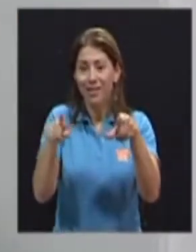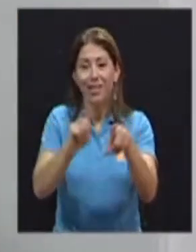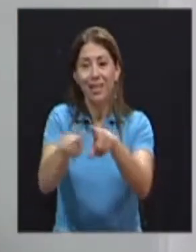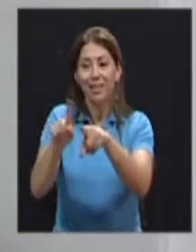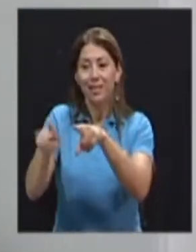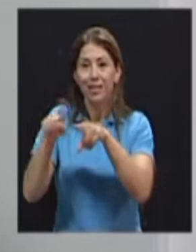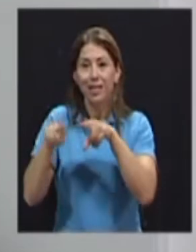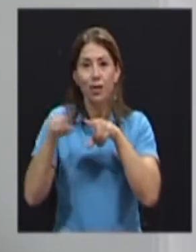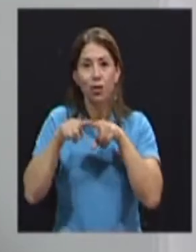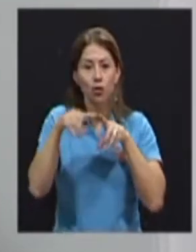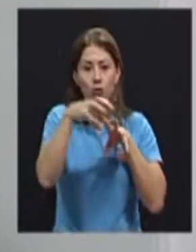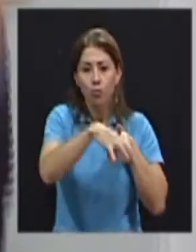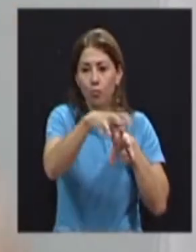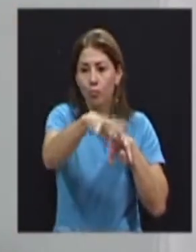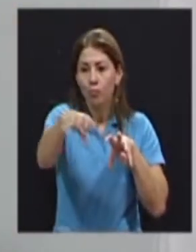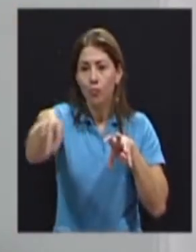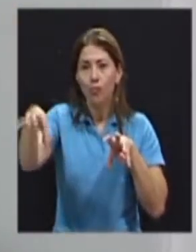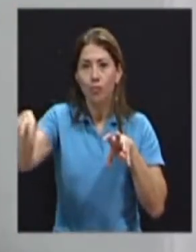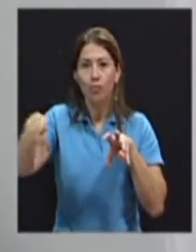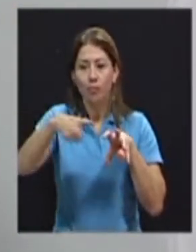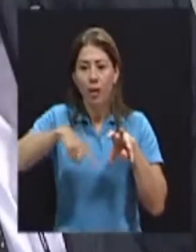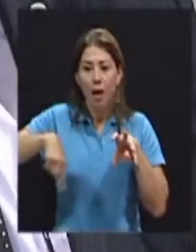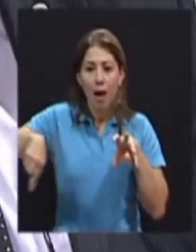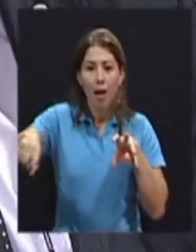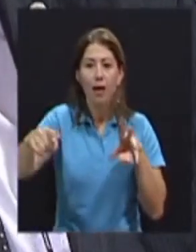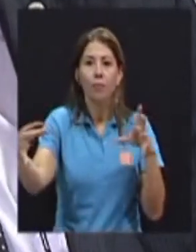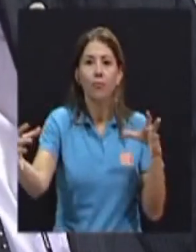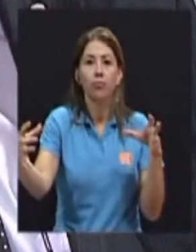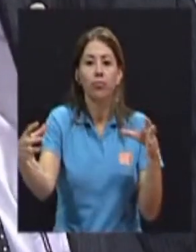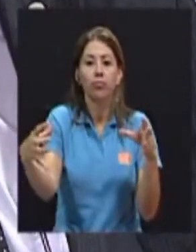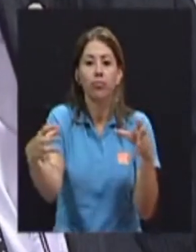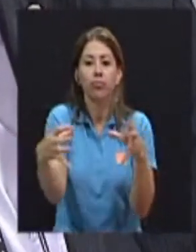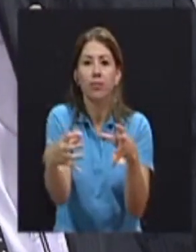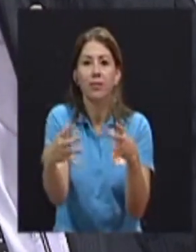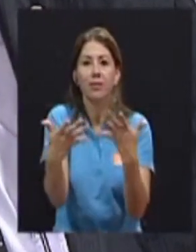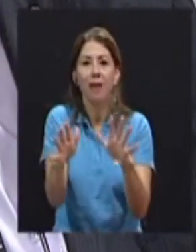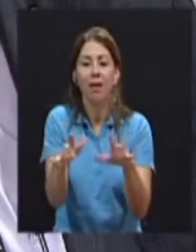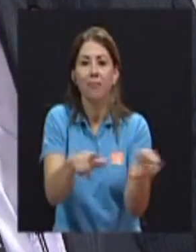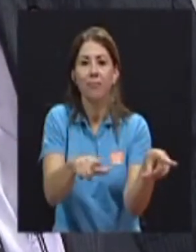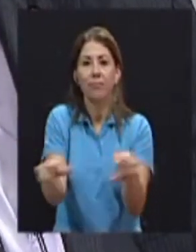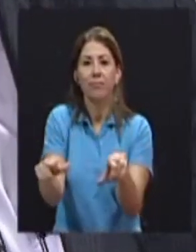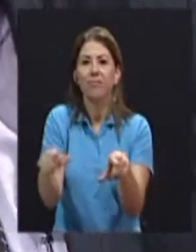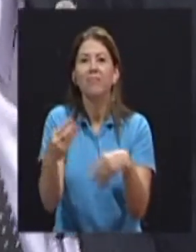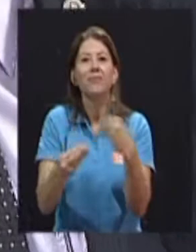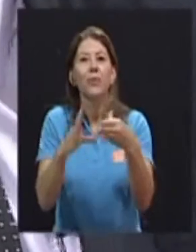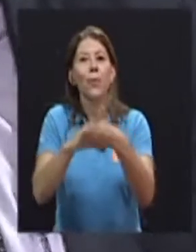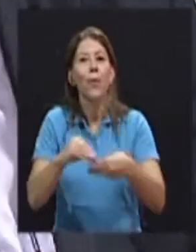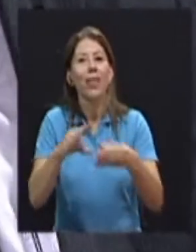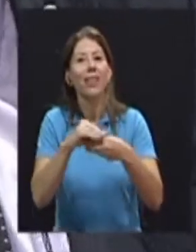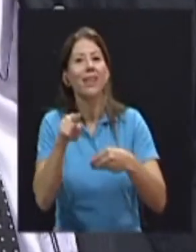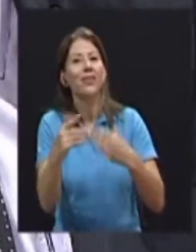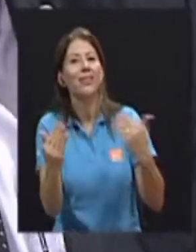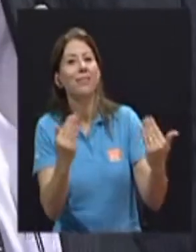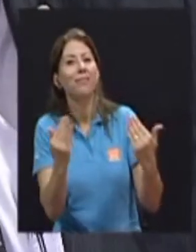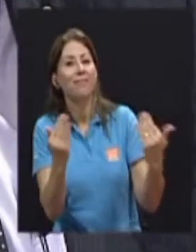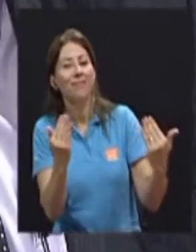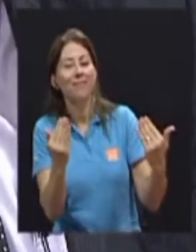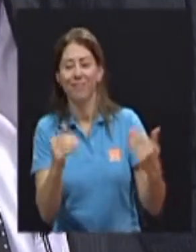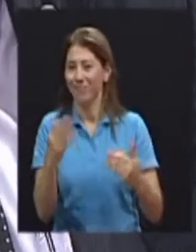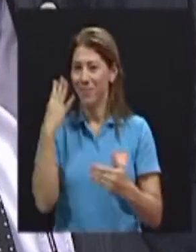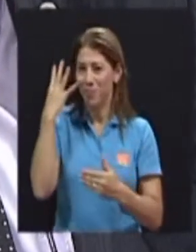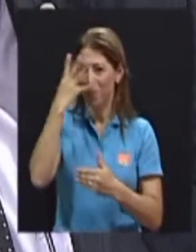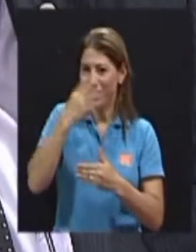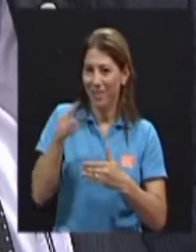esas flores crearon un jardín. Cuéntenos un poco de ese proceso. Muy bonita la metáfora, don Juan.